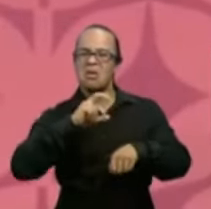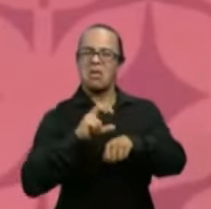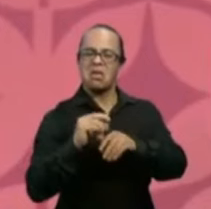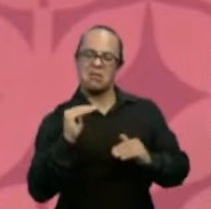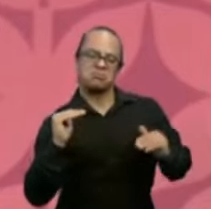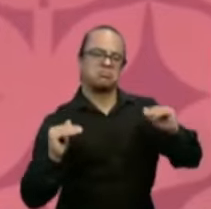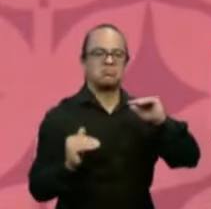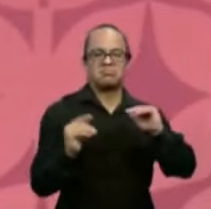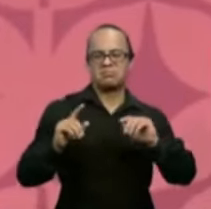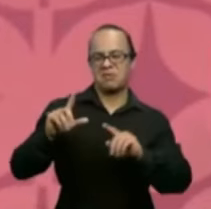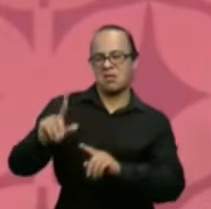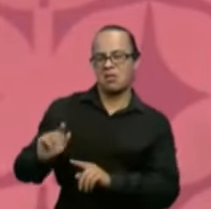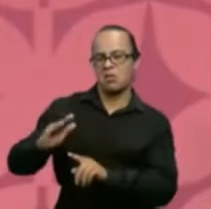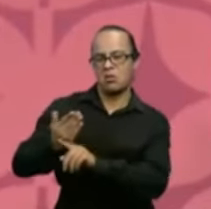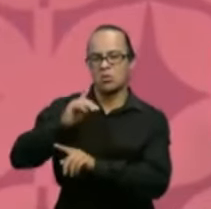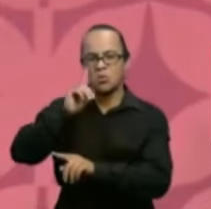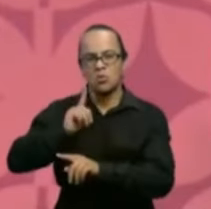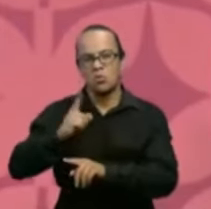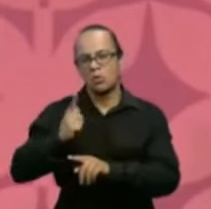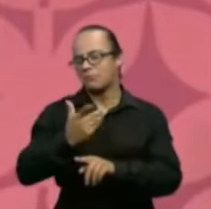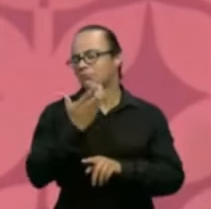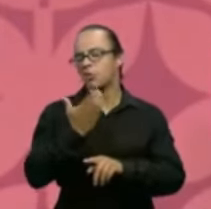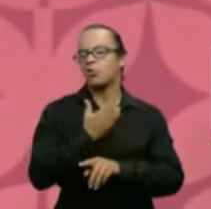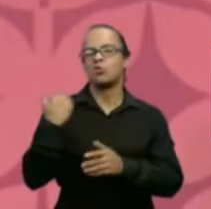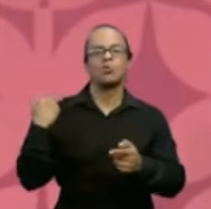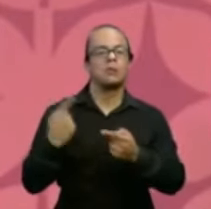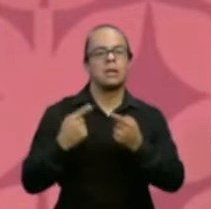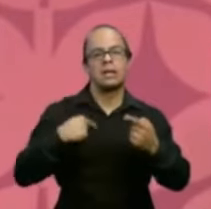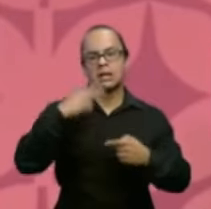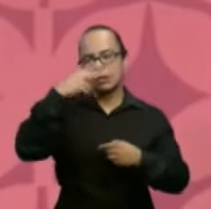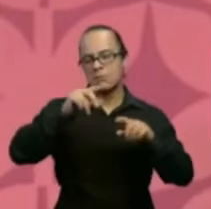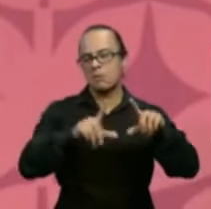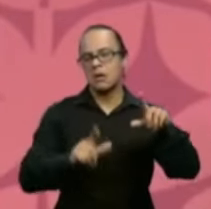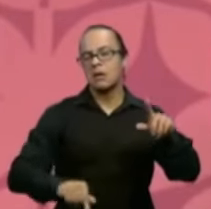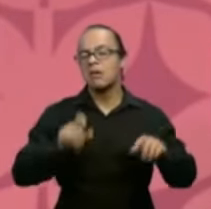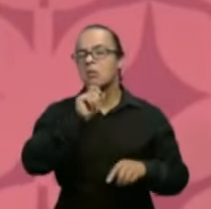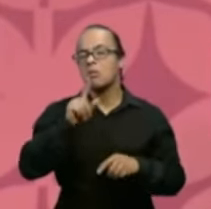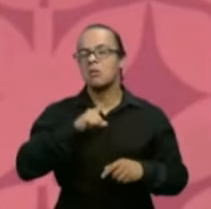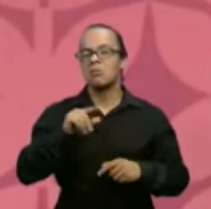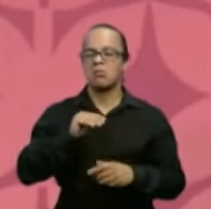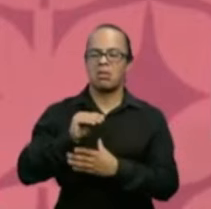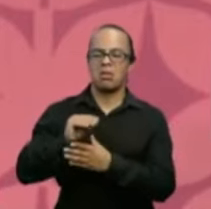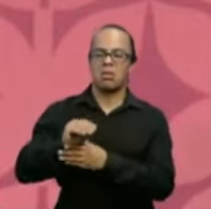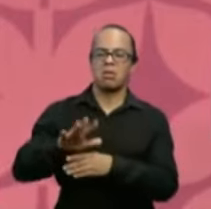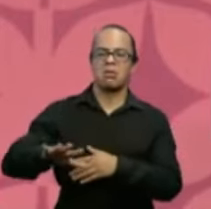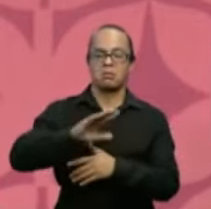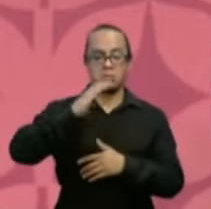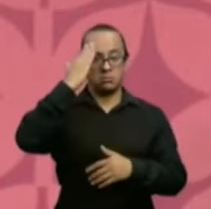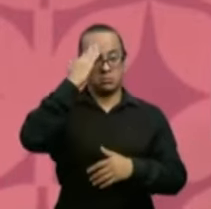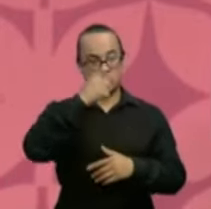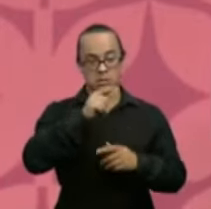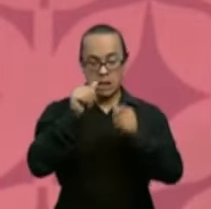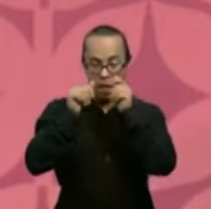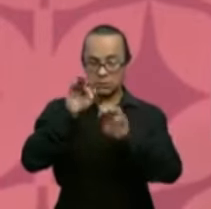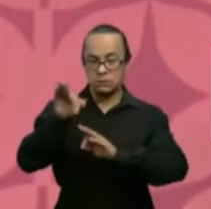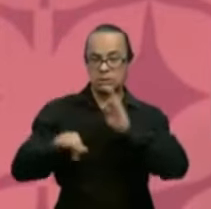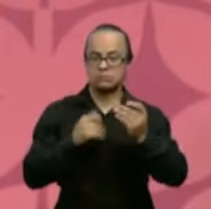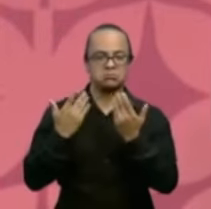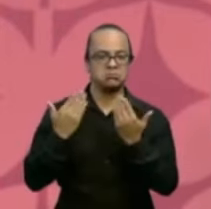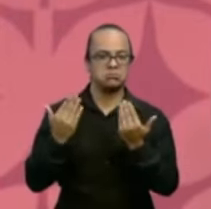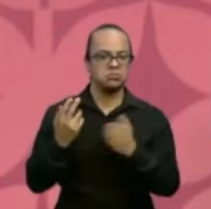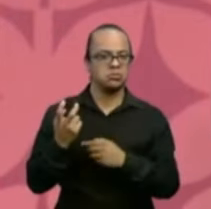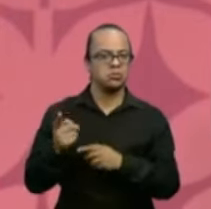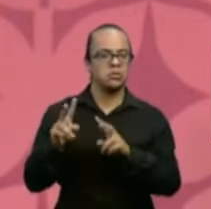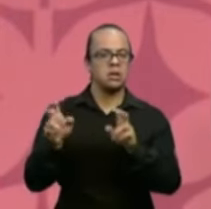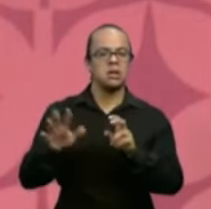misoginia, enraizadas en nuestra cultura, así como por el abandono e indiferencia de las autoridades ante los acuciantes y